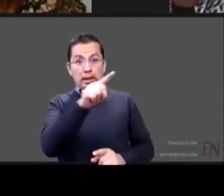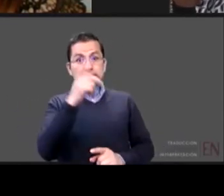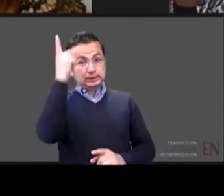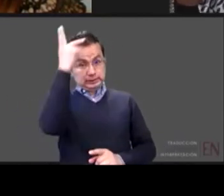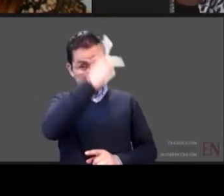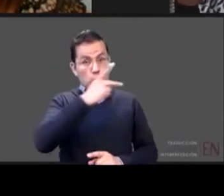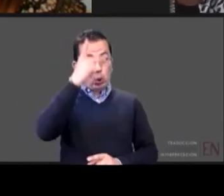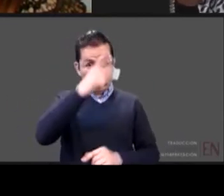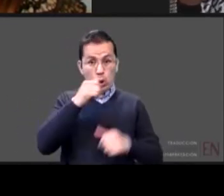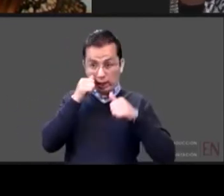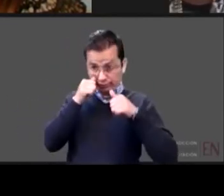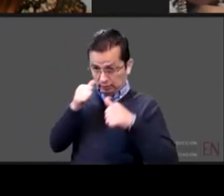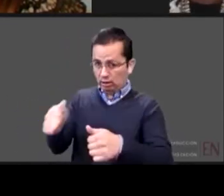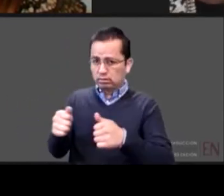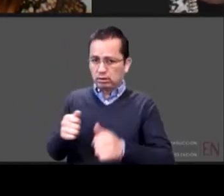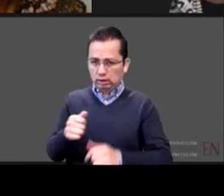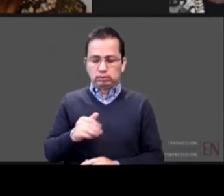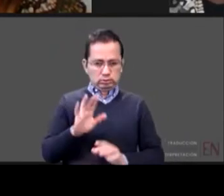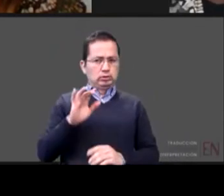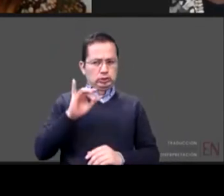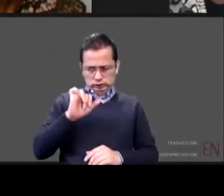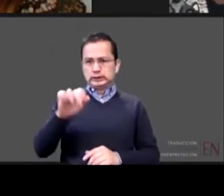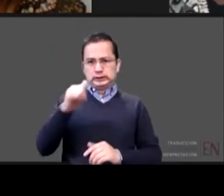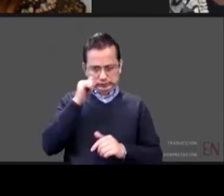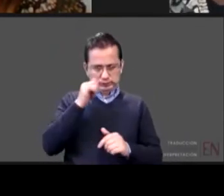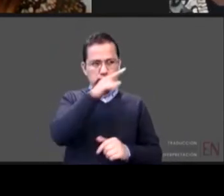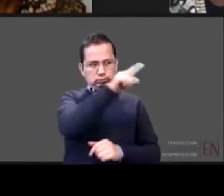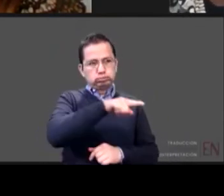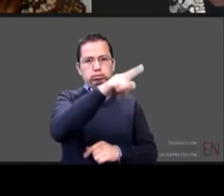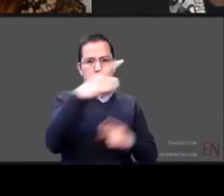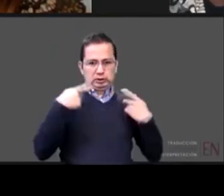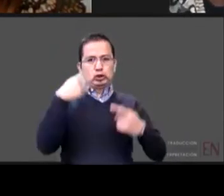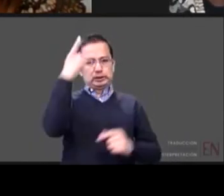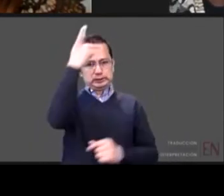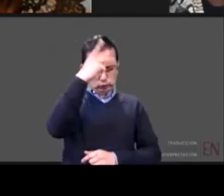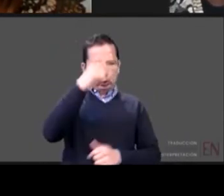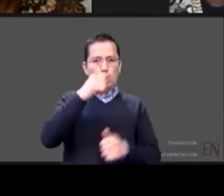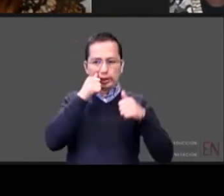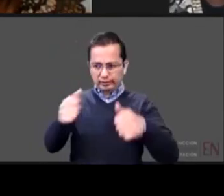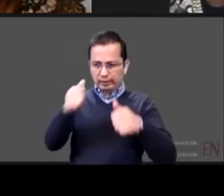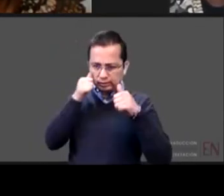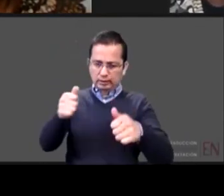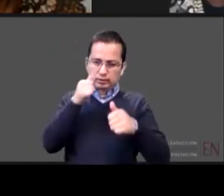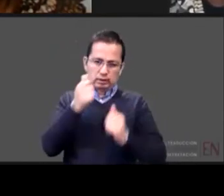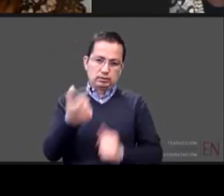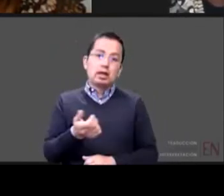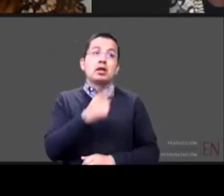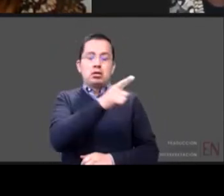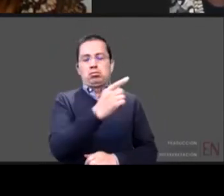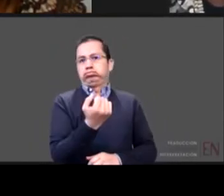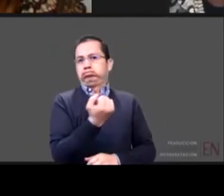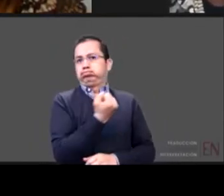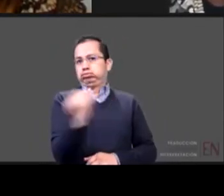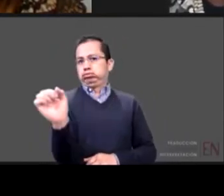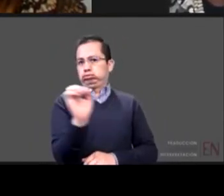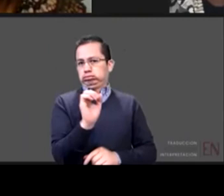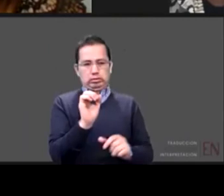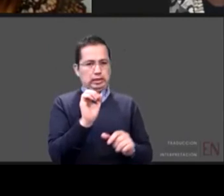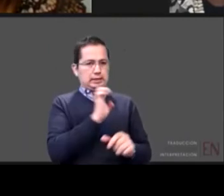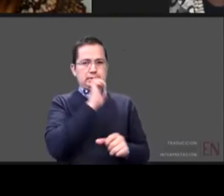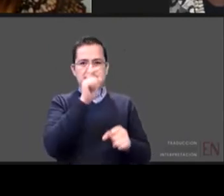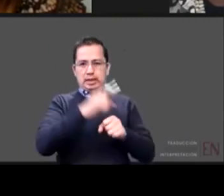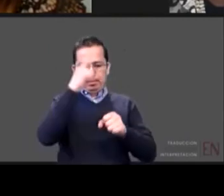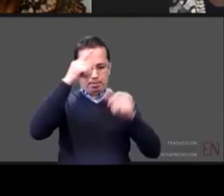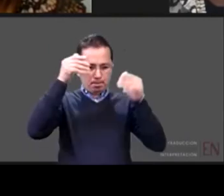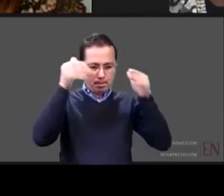alguna institución, o son psicólogos las personas que atienden directamente, y especialistas en clínica, también en